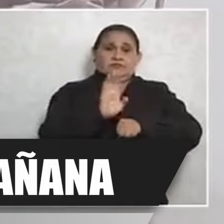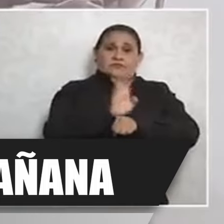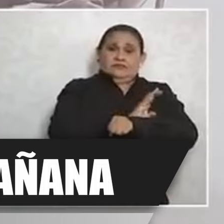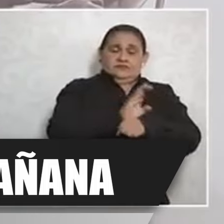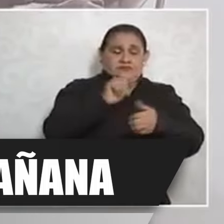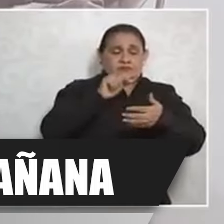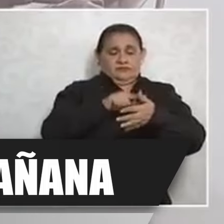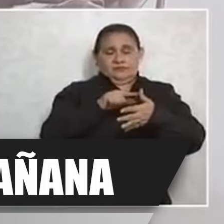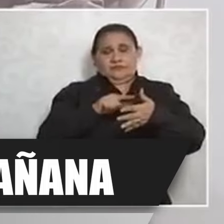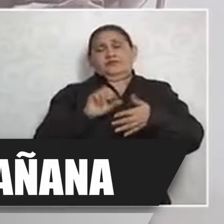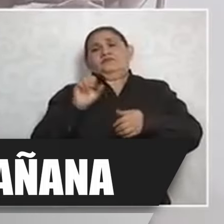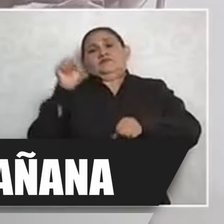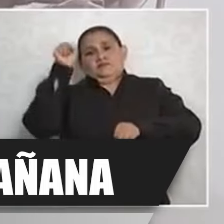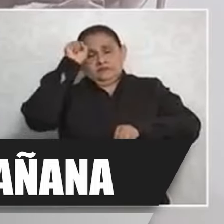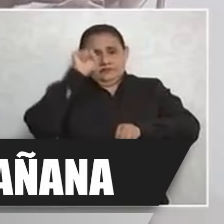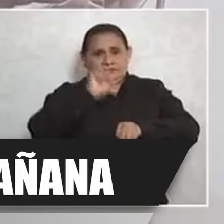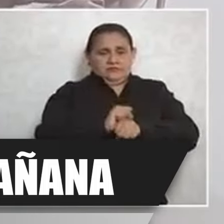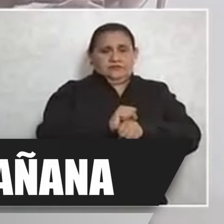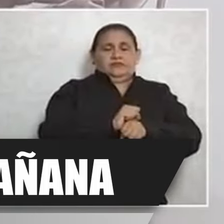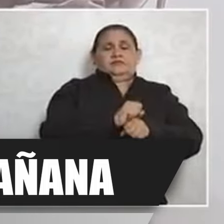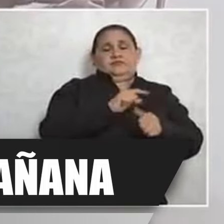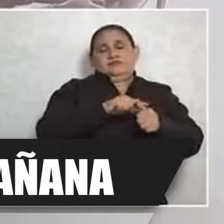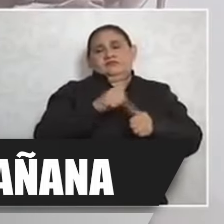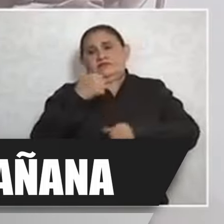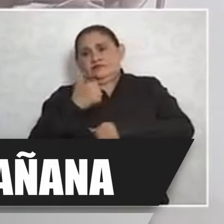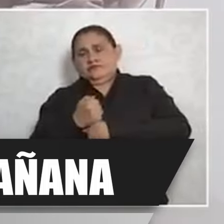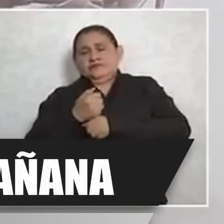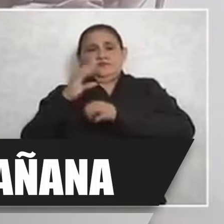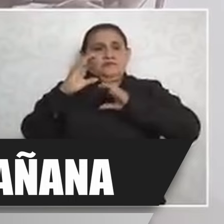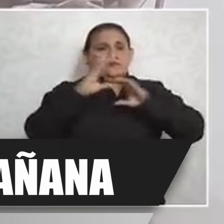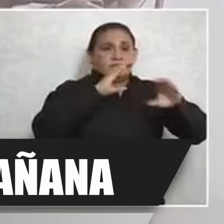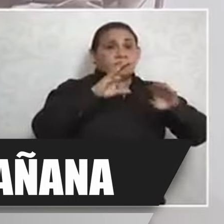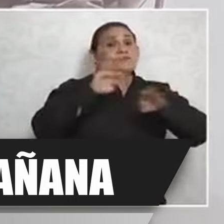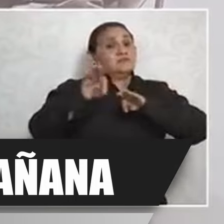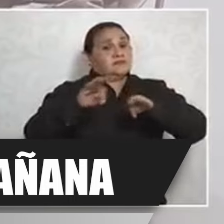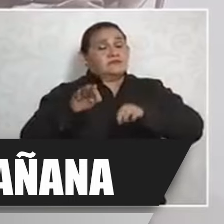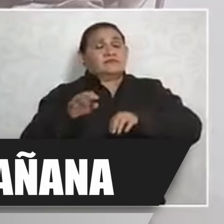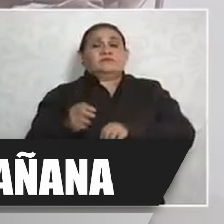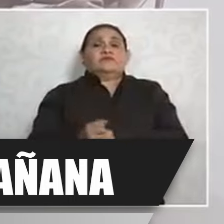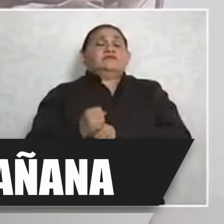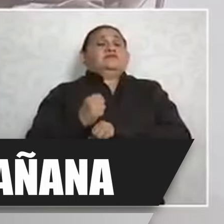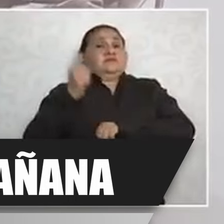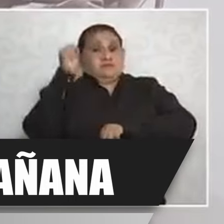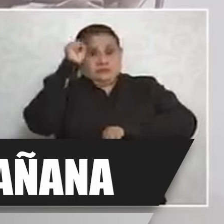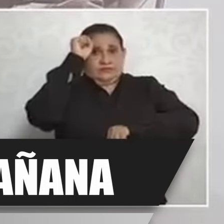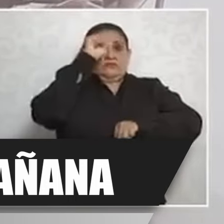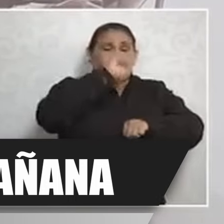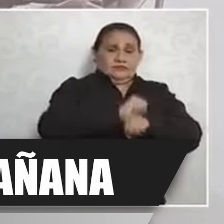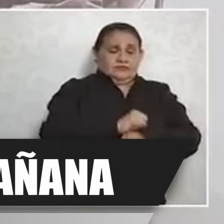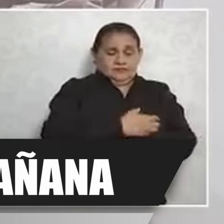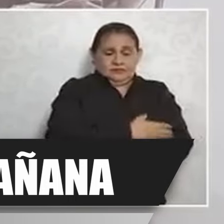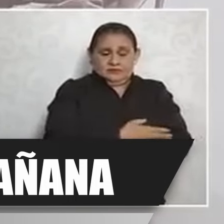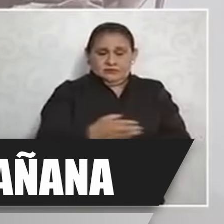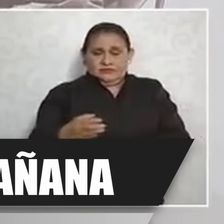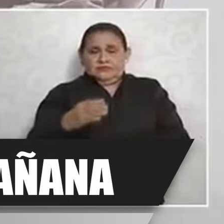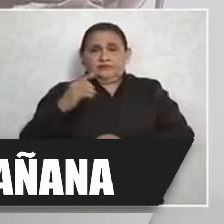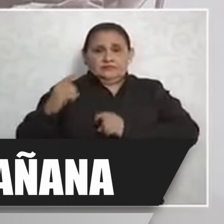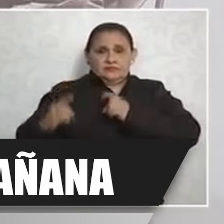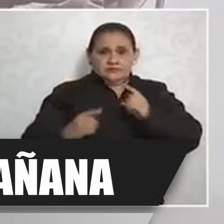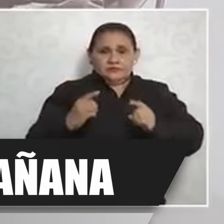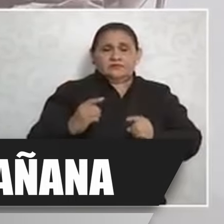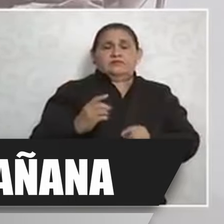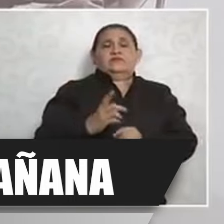de Infraestructura, Comunicaciones y Transportes, el secretario de Agricultura y Desarrollo Rural,